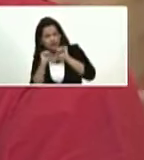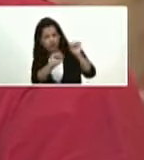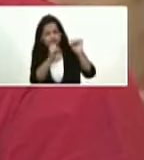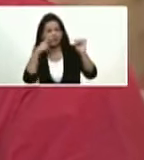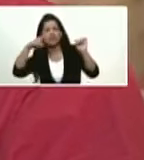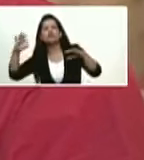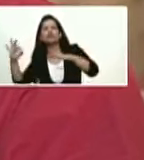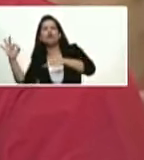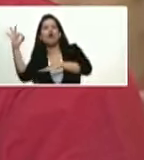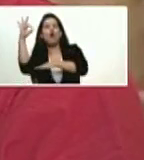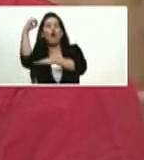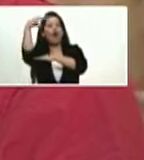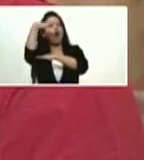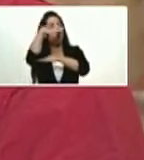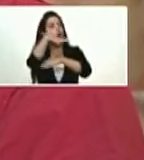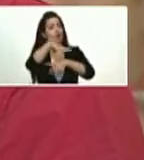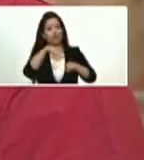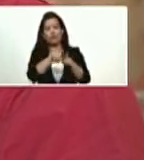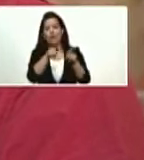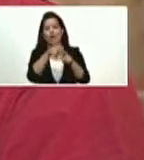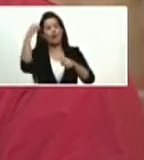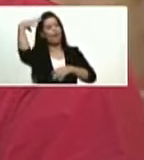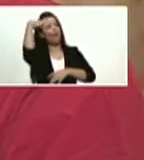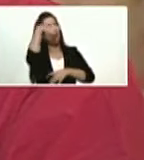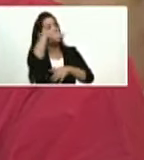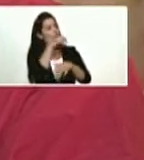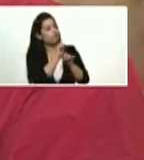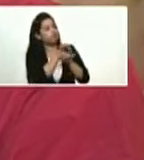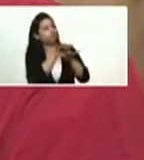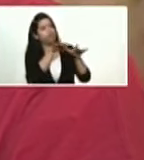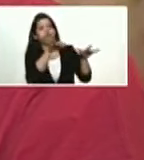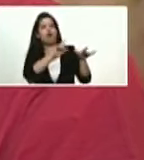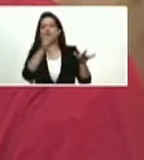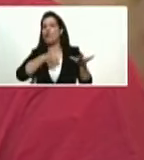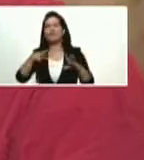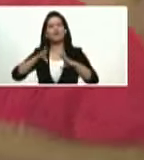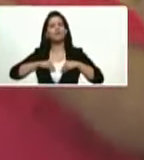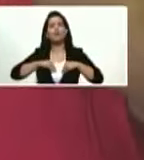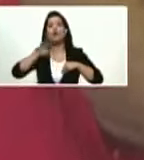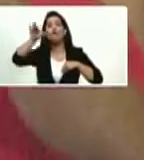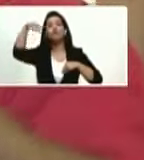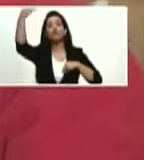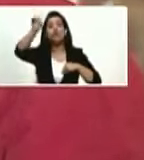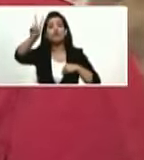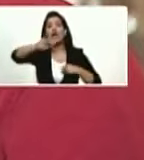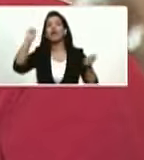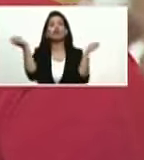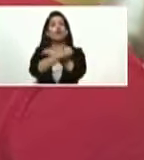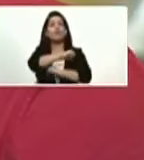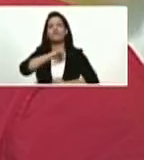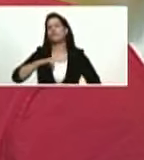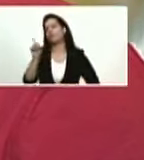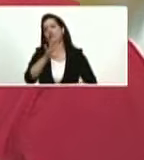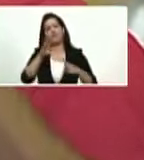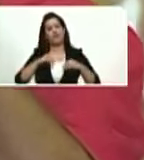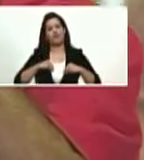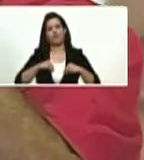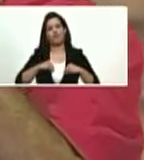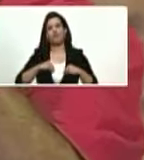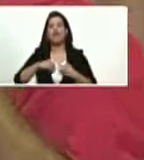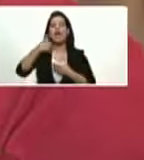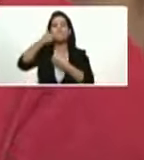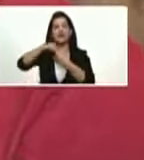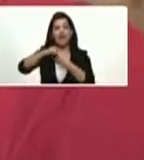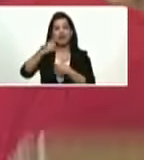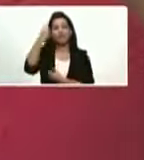triunfe la claridad. No dejaremos que privaticen el futuro de Venezuela. Maracaibo, 21 de febrero